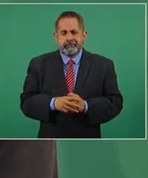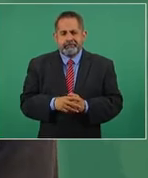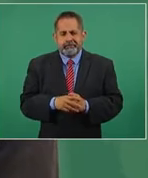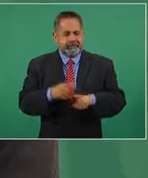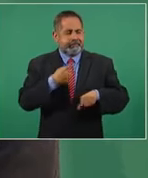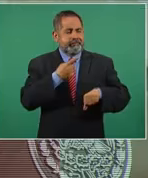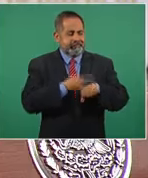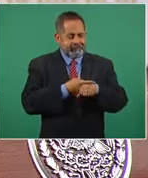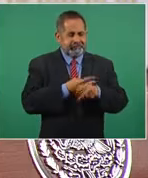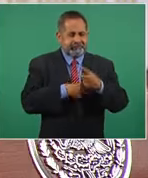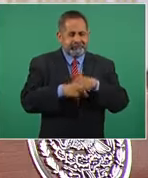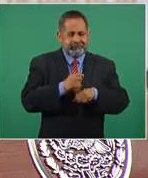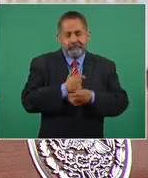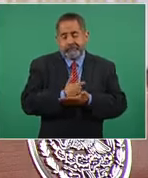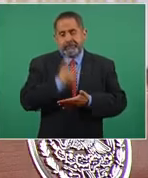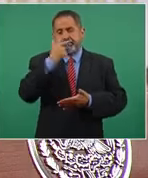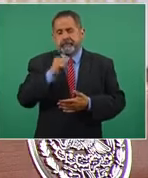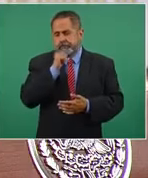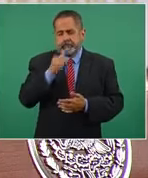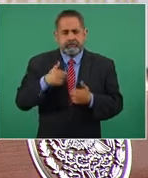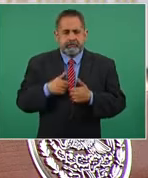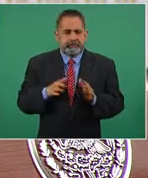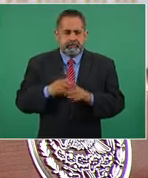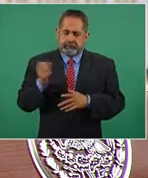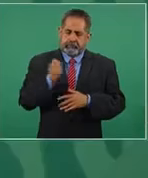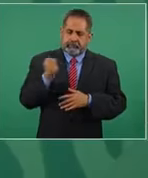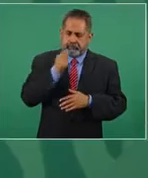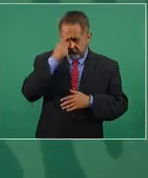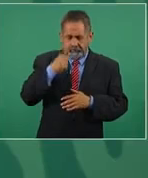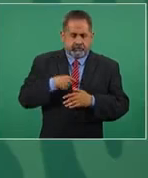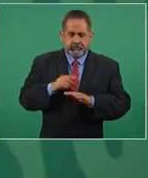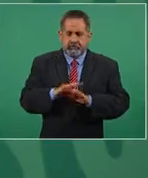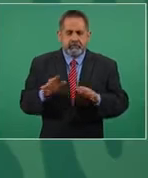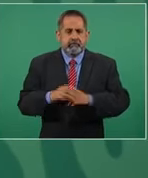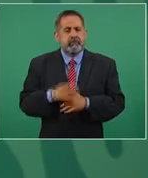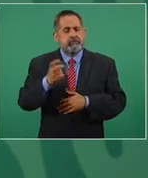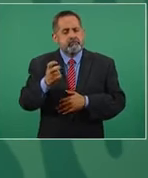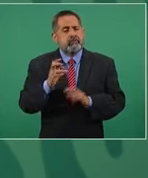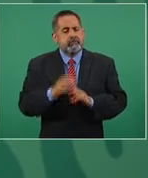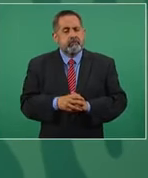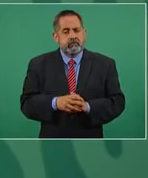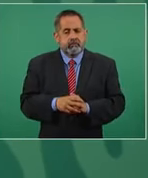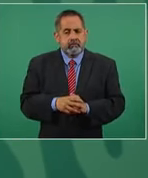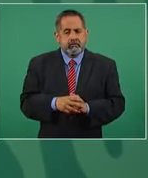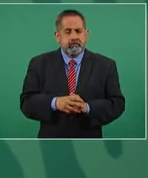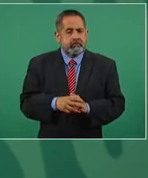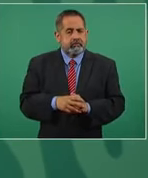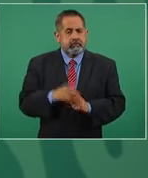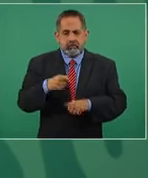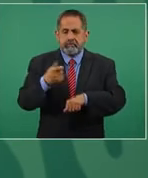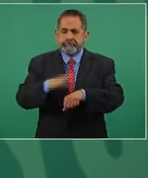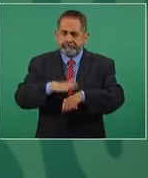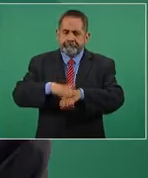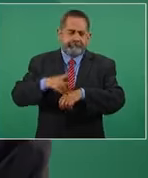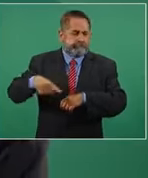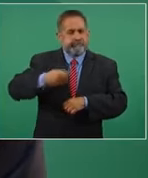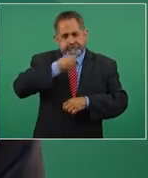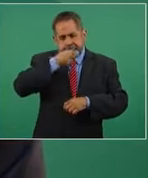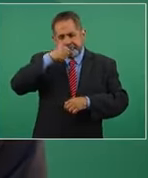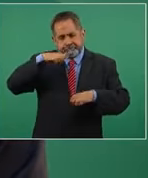reacciones graves, pero afortunadamente. Por eso vuelvo a llamar a los